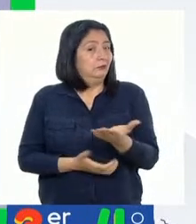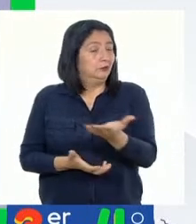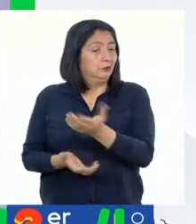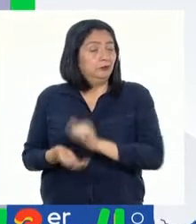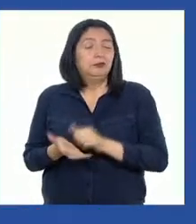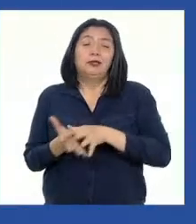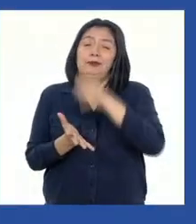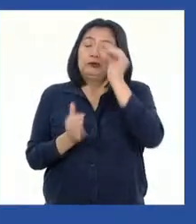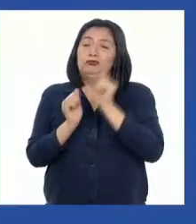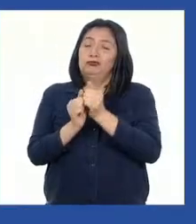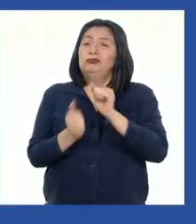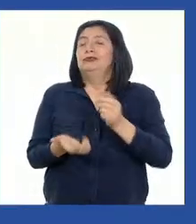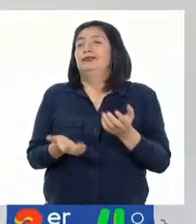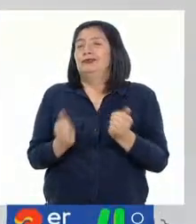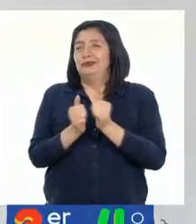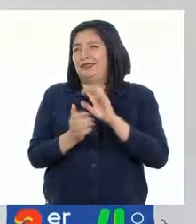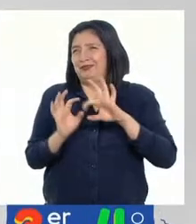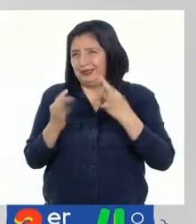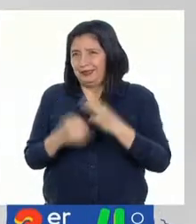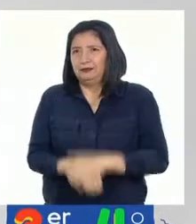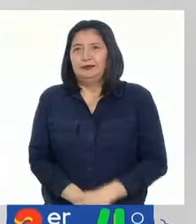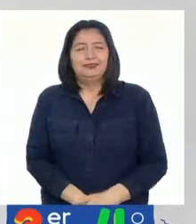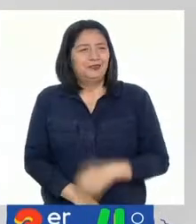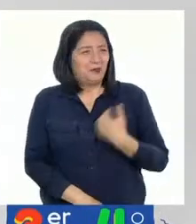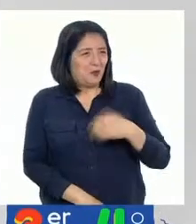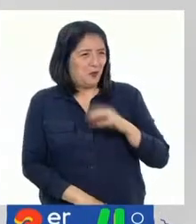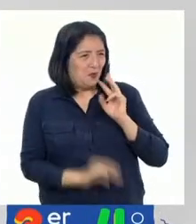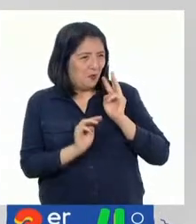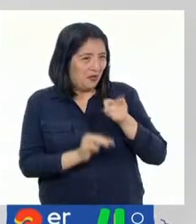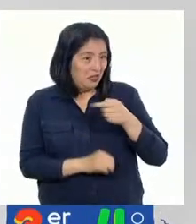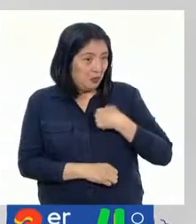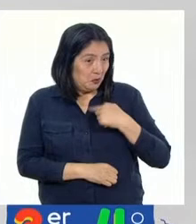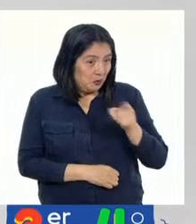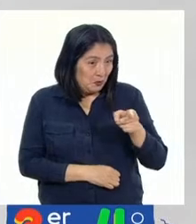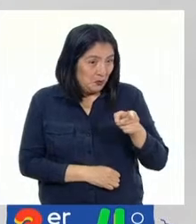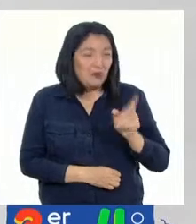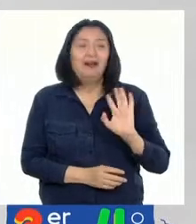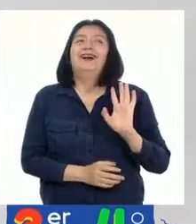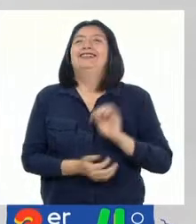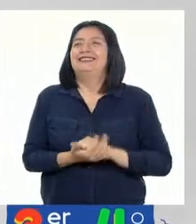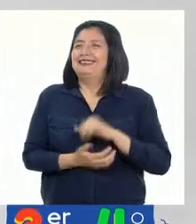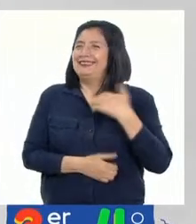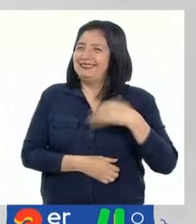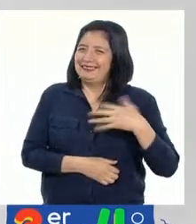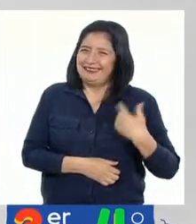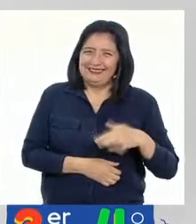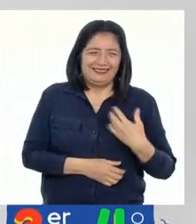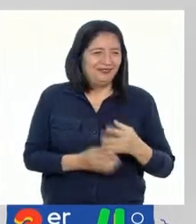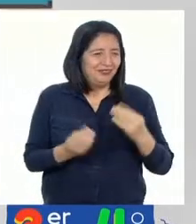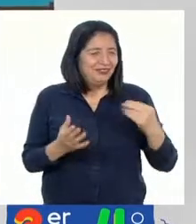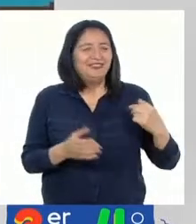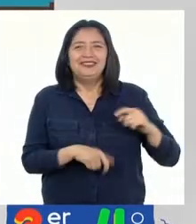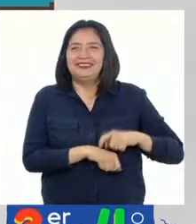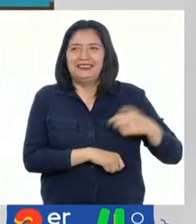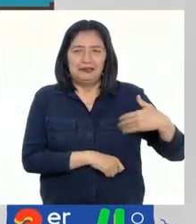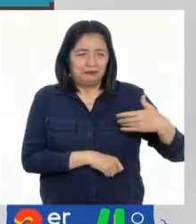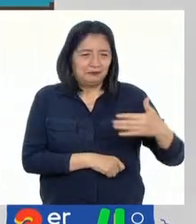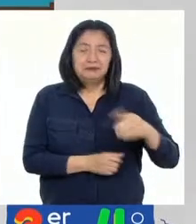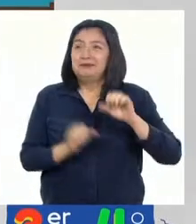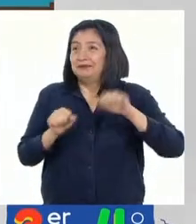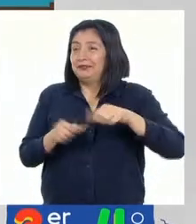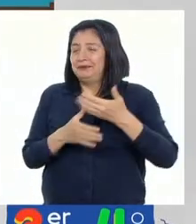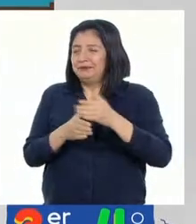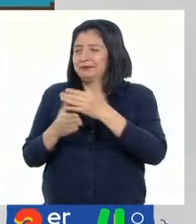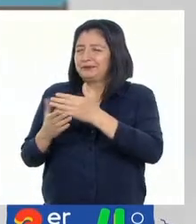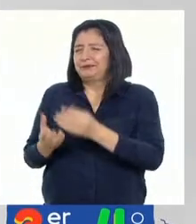juntos y en familia. ¡Wow! ¿Ese era yo? Sí que ha pasado mucho tiempo. Hemos